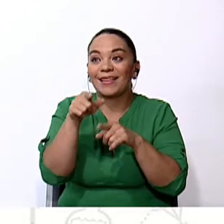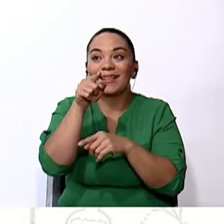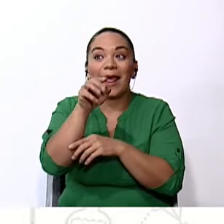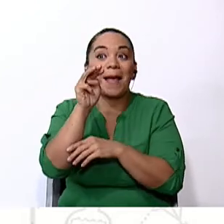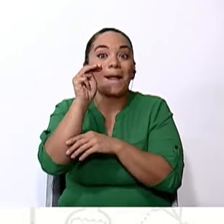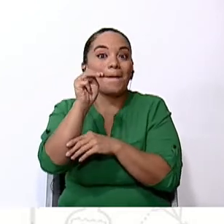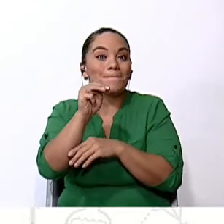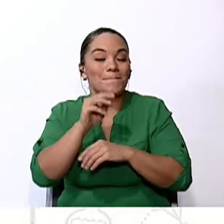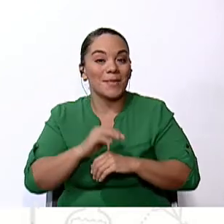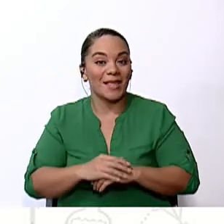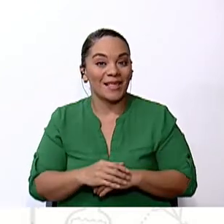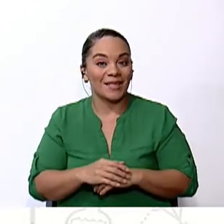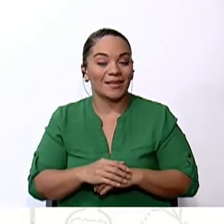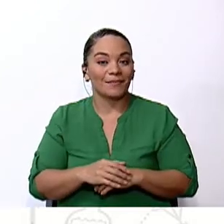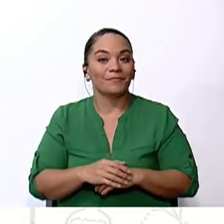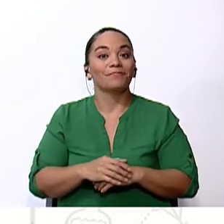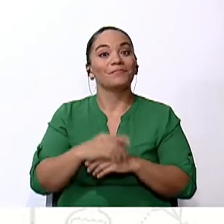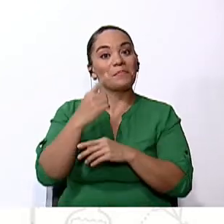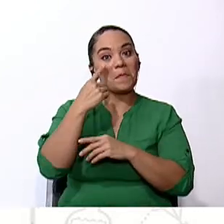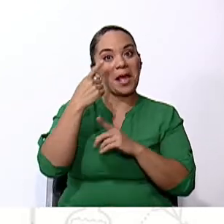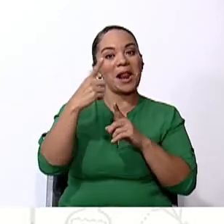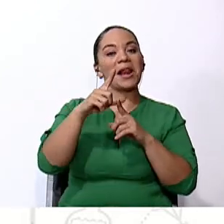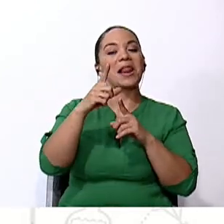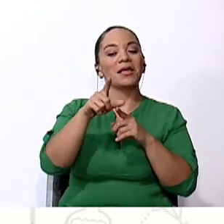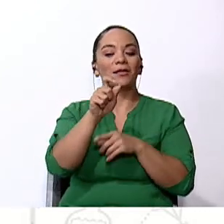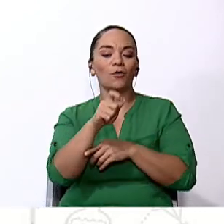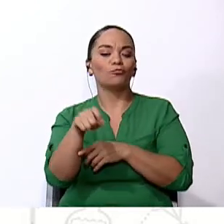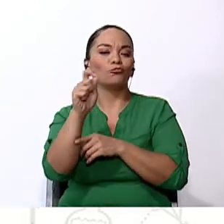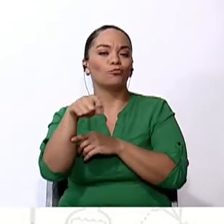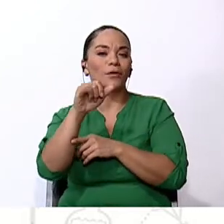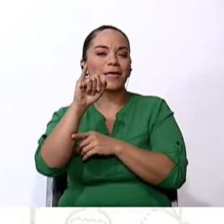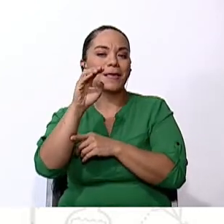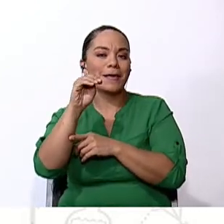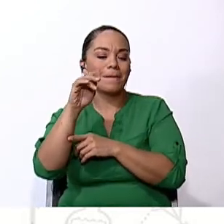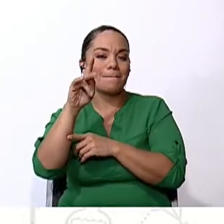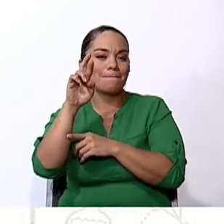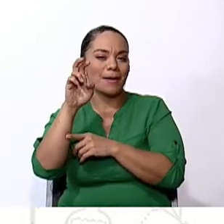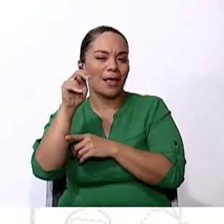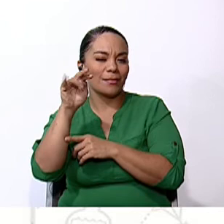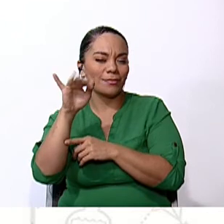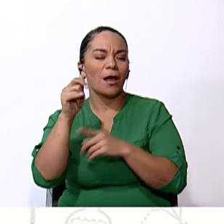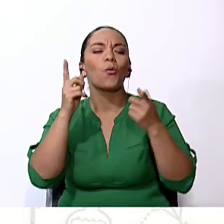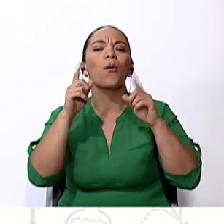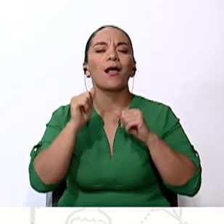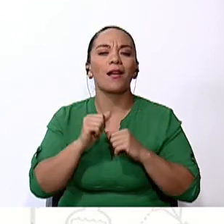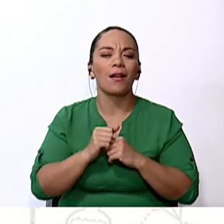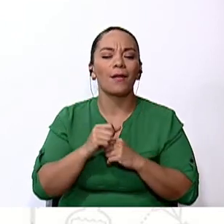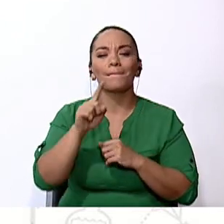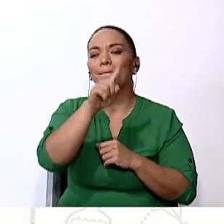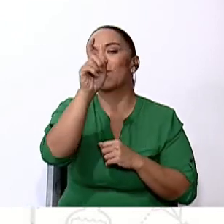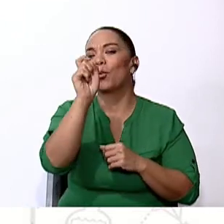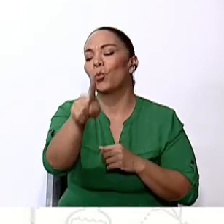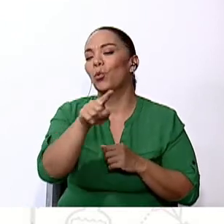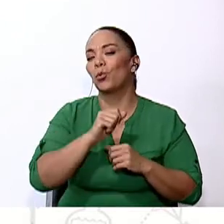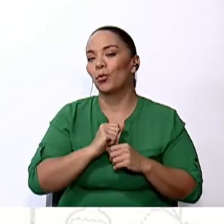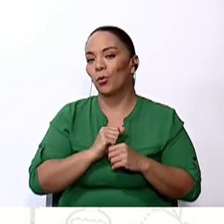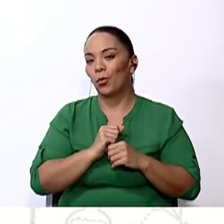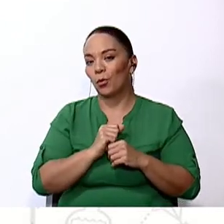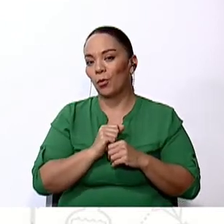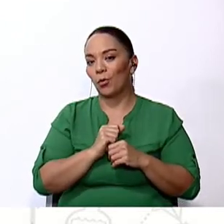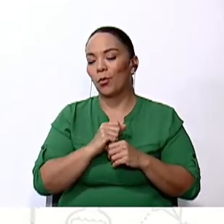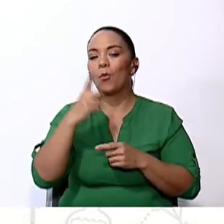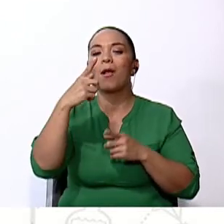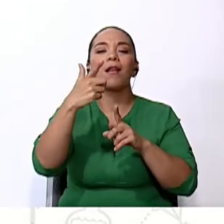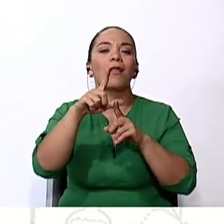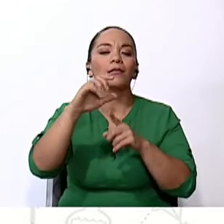y está en letra imprenta. Señalen con el dedito ahí en sus pantallas, ¿cuál es el disfraz en letra